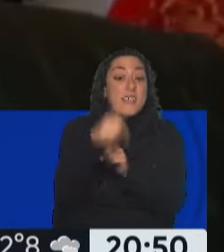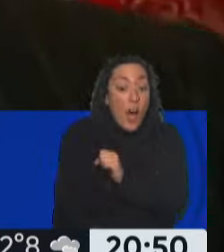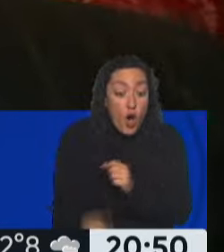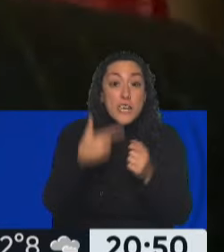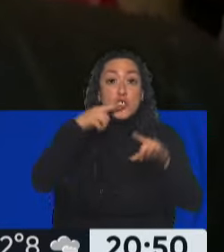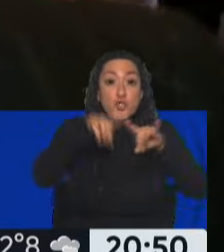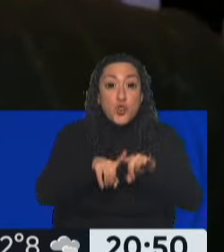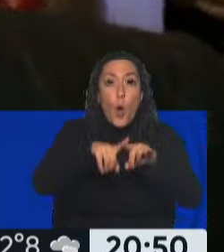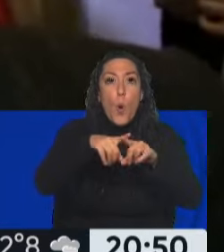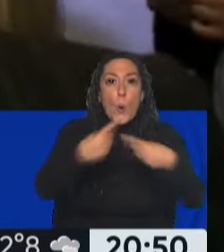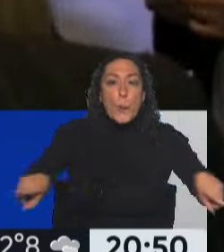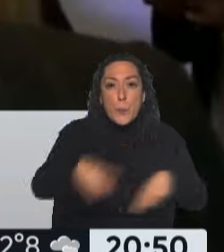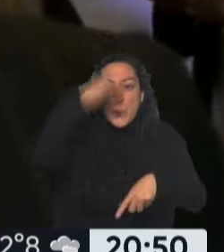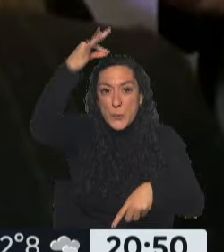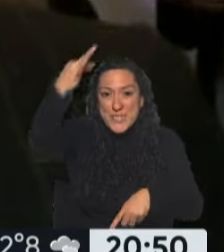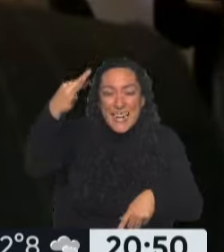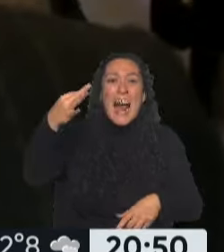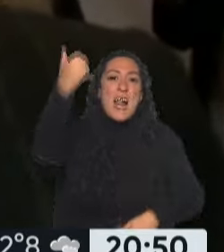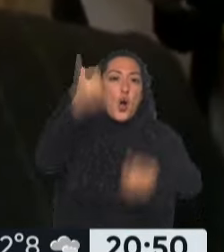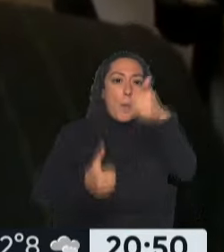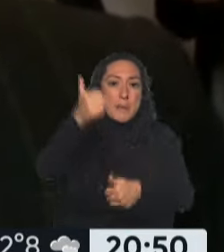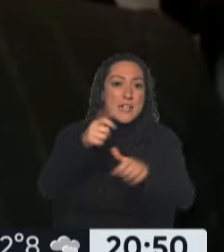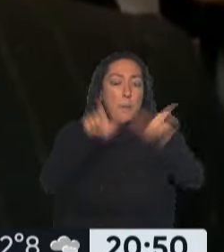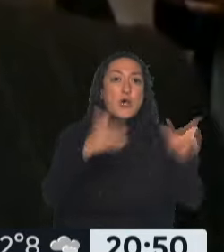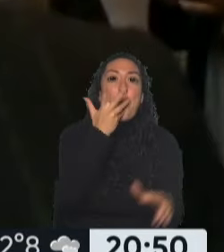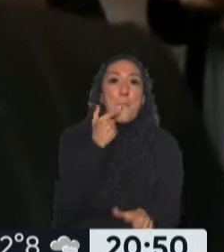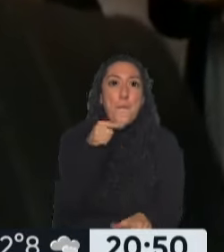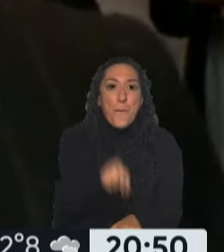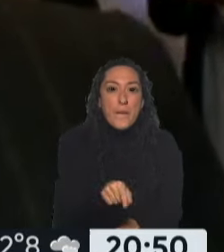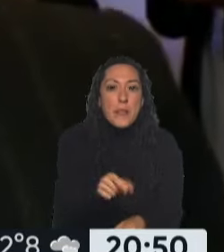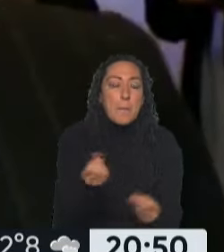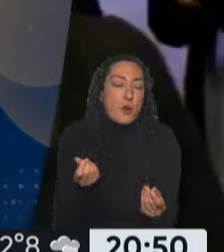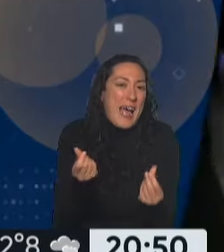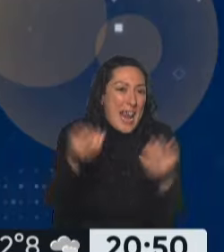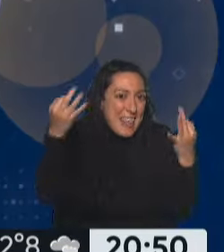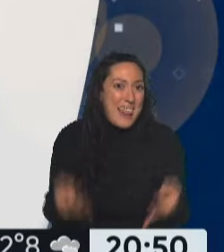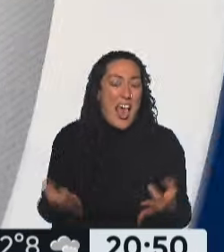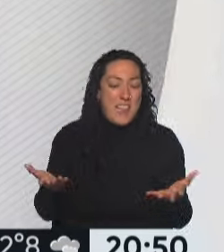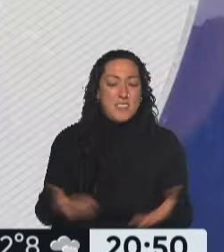musicales compitiendo y están entrando muy fuerte en la gente. Porque además tienen mucha calidad.